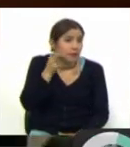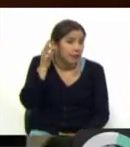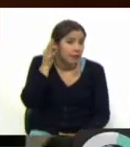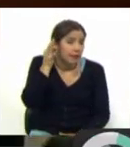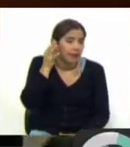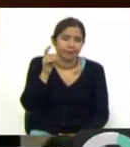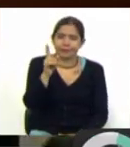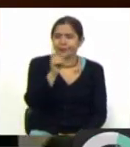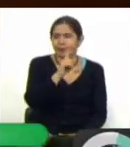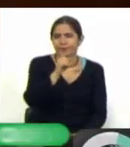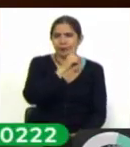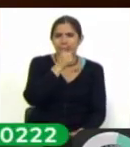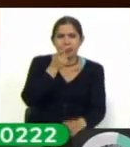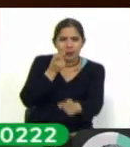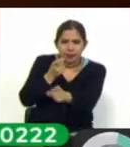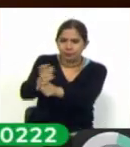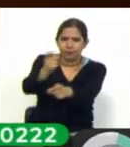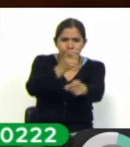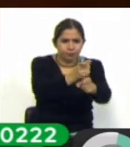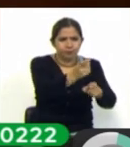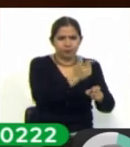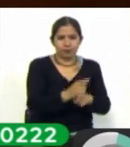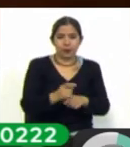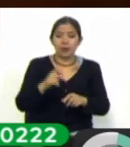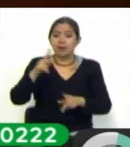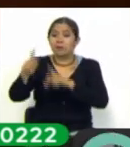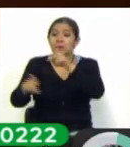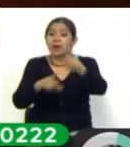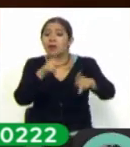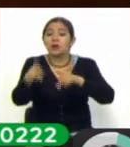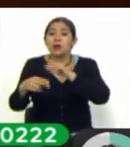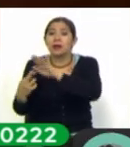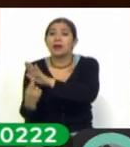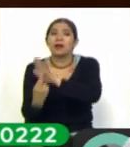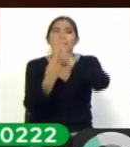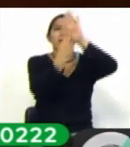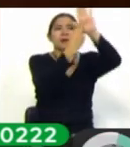un pueblo representado por un indígena en la presidencia.